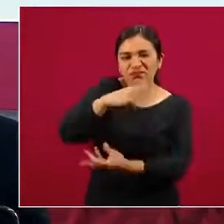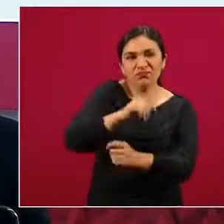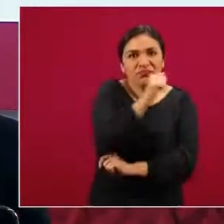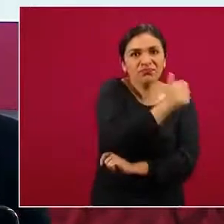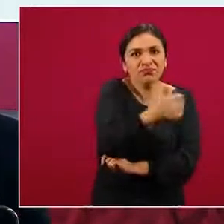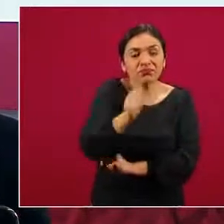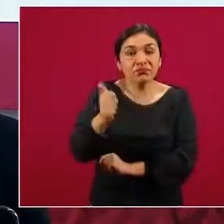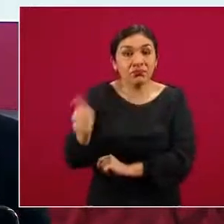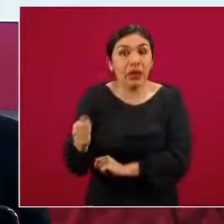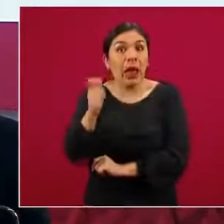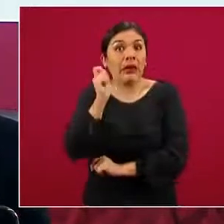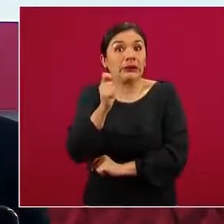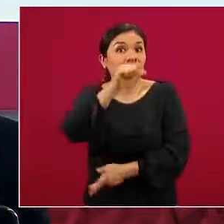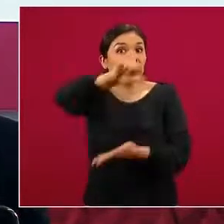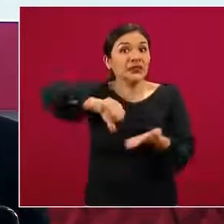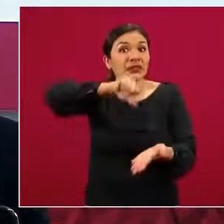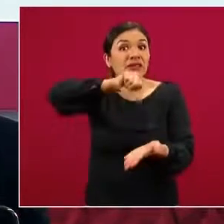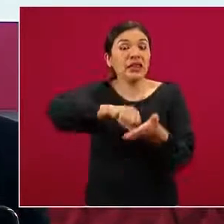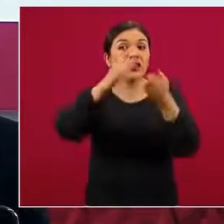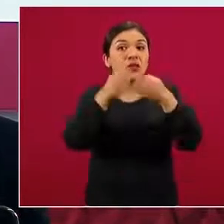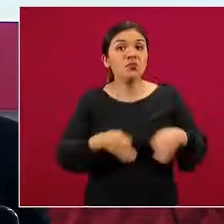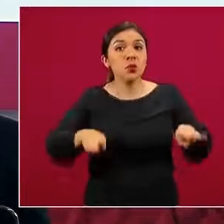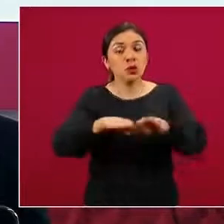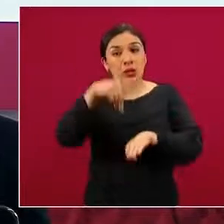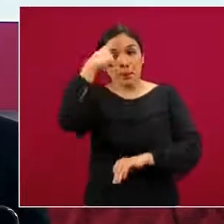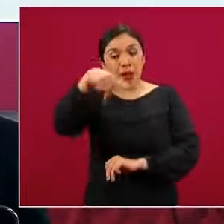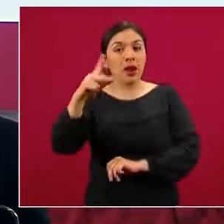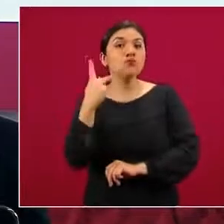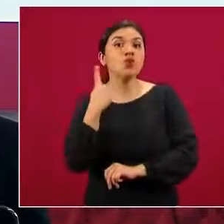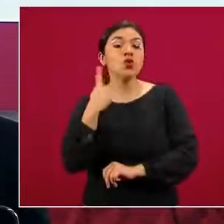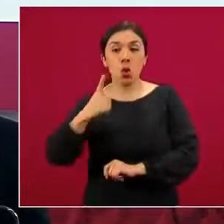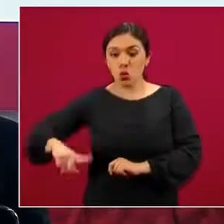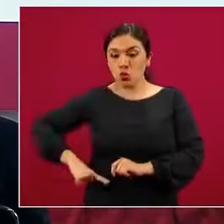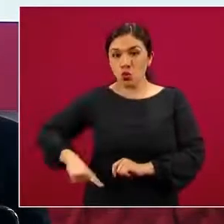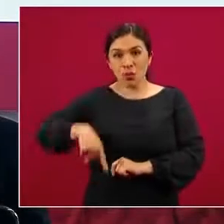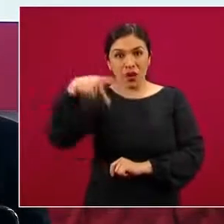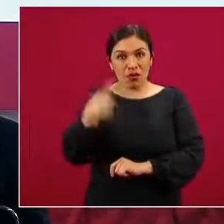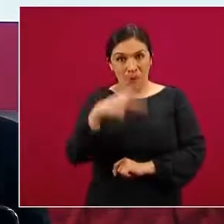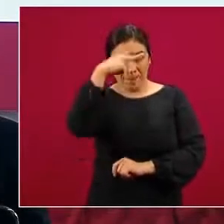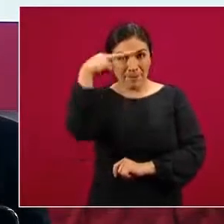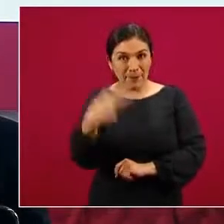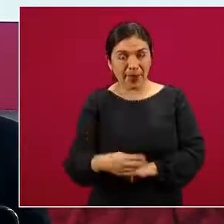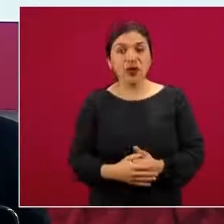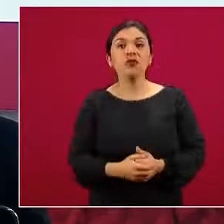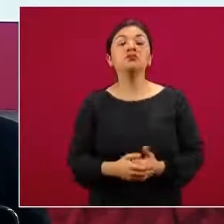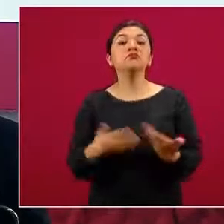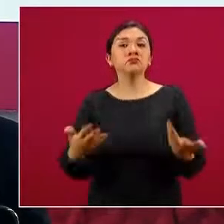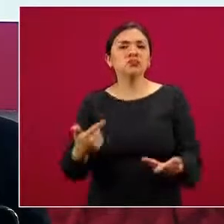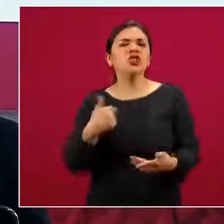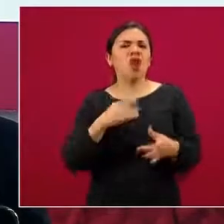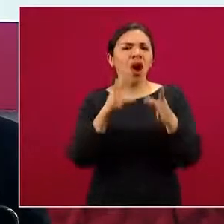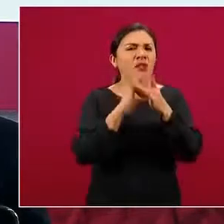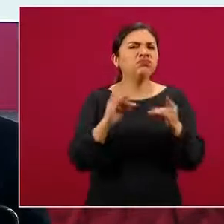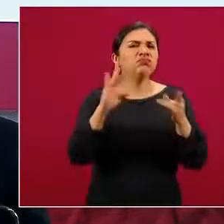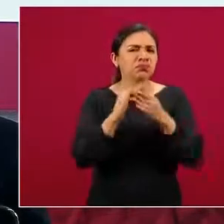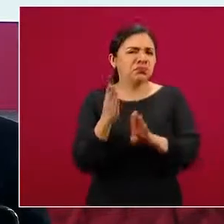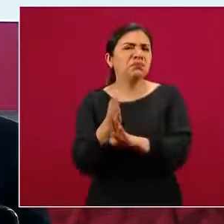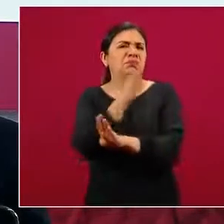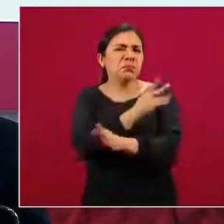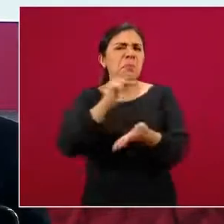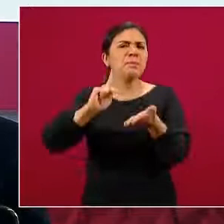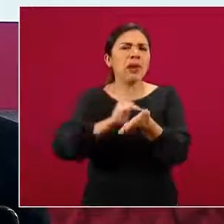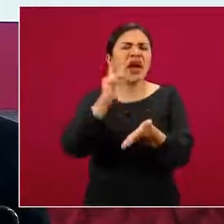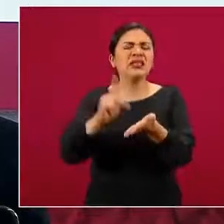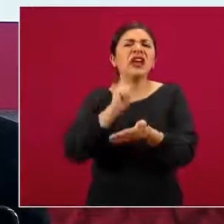es una parte central de las políticas del Gobierno de México. Hemos hablado muchas veces sobre